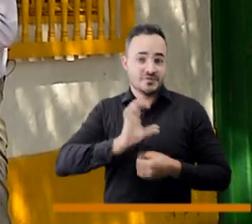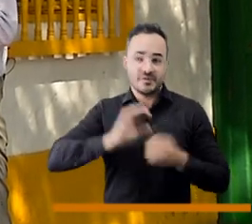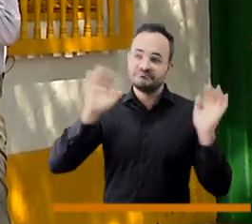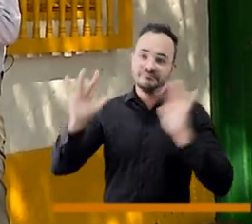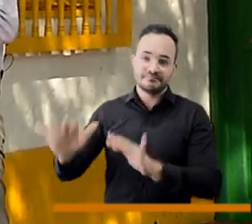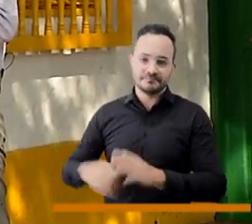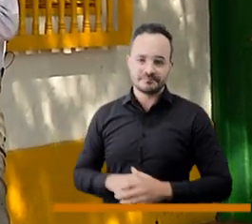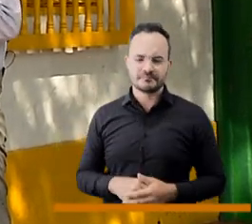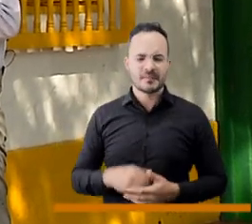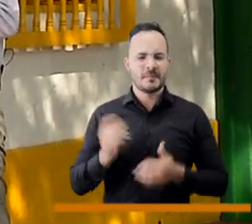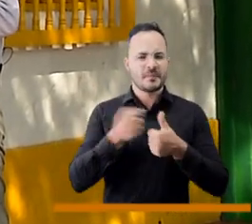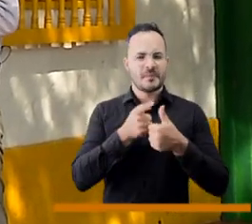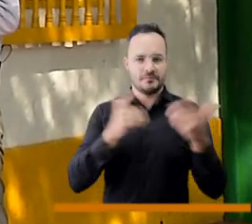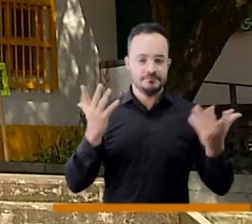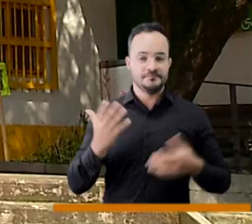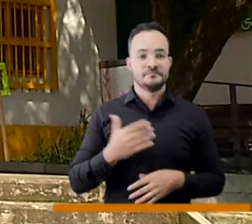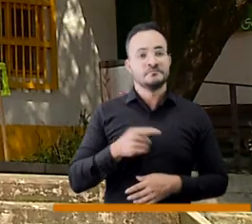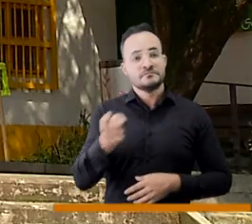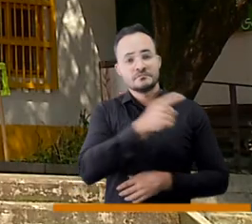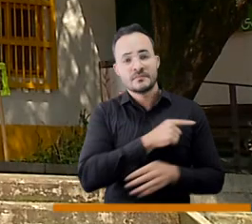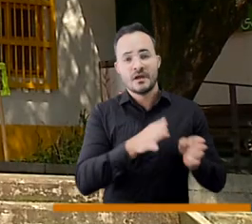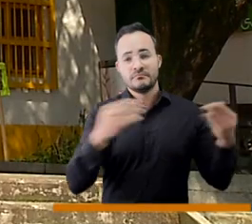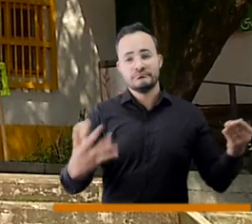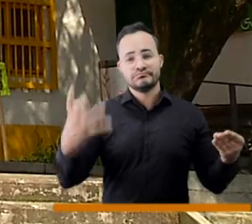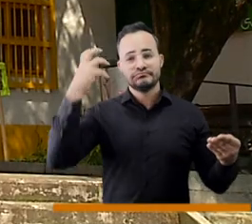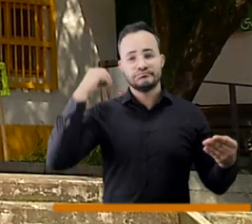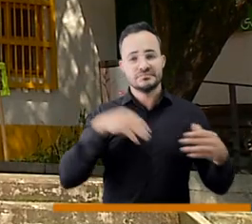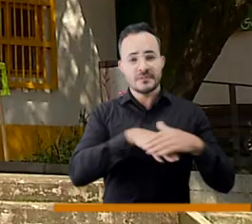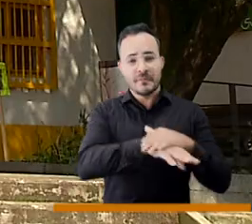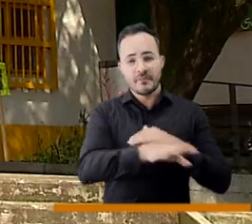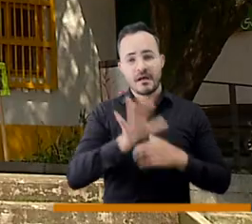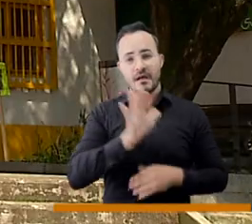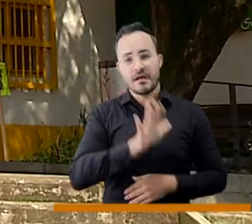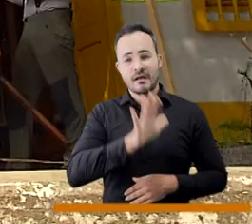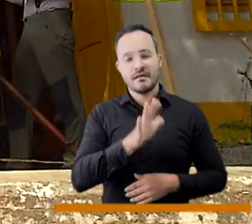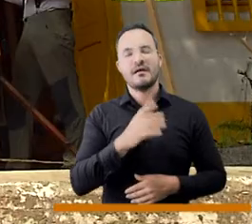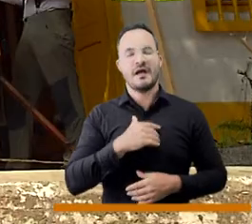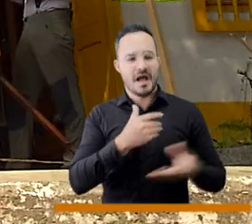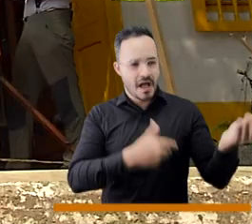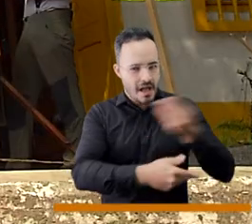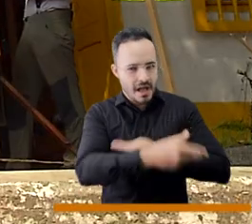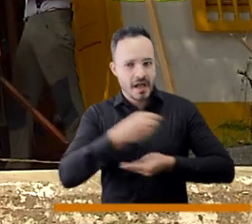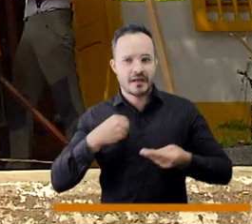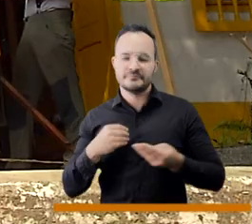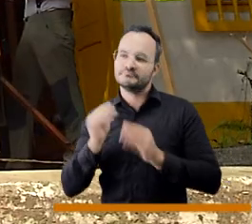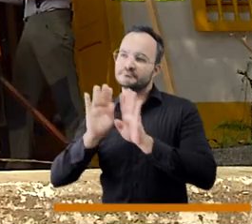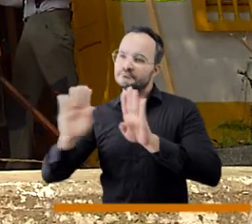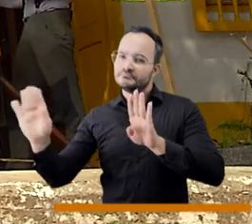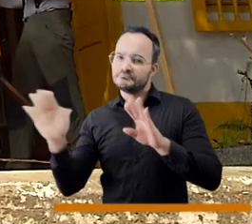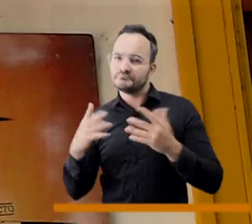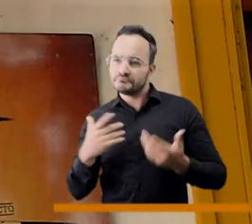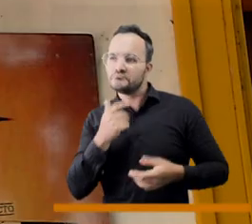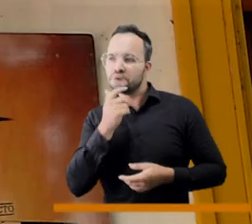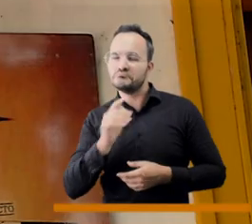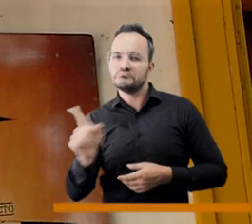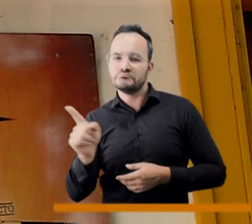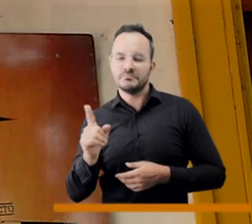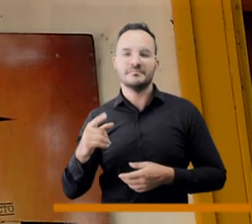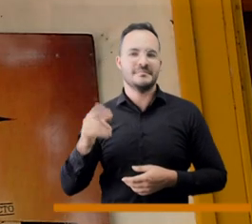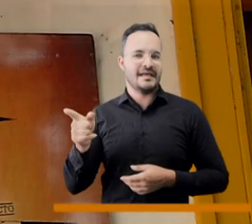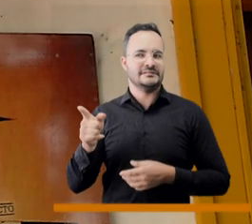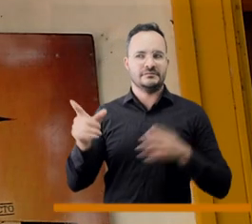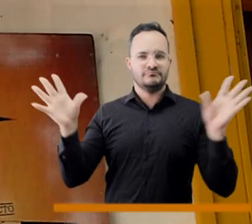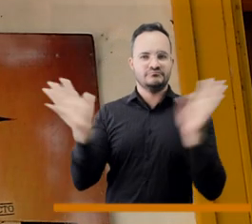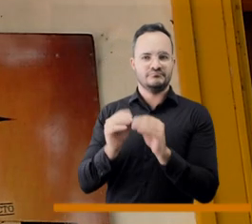inicialmente era recoger fotografías antiguas de los álbumes. Sí. Y con eso hicimos un proyecto sobre la historia de Medellín,